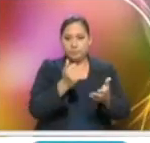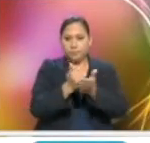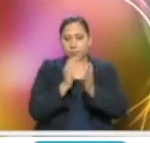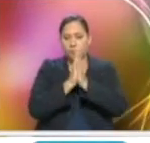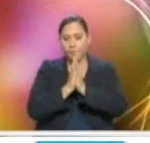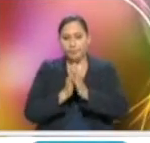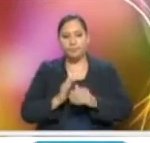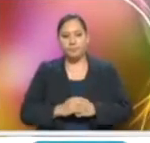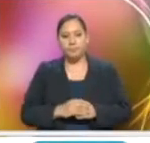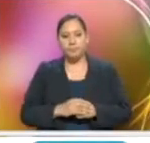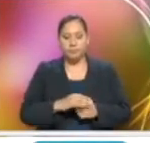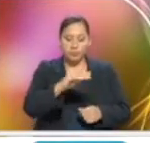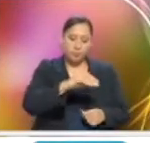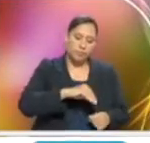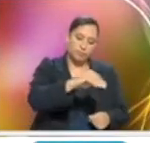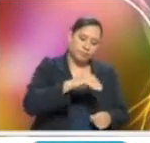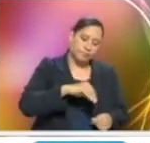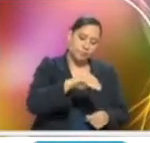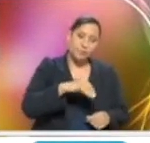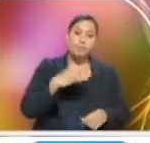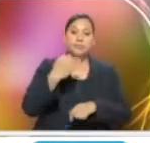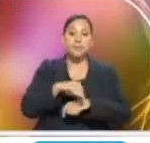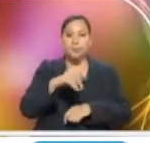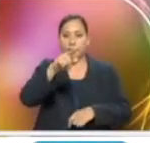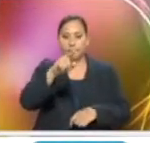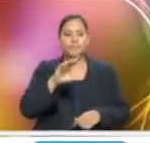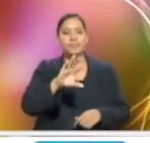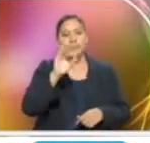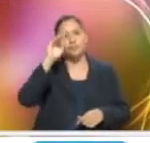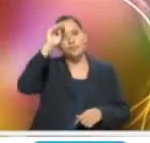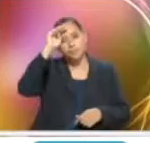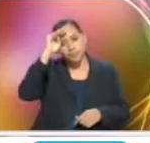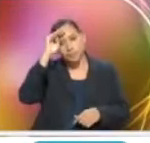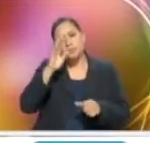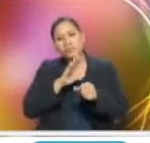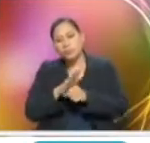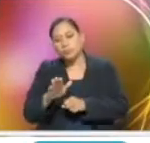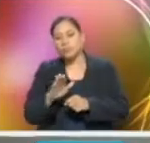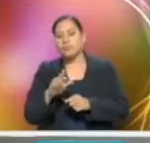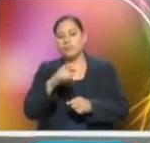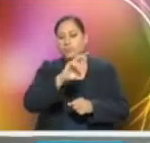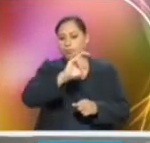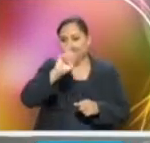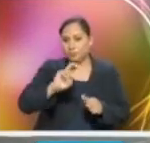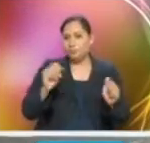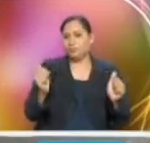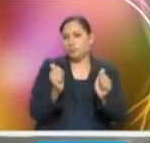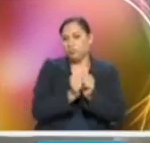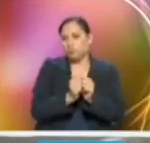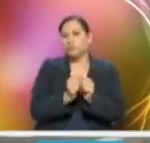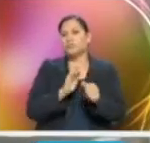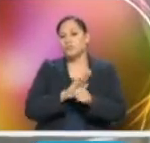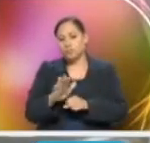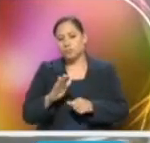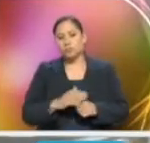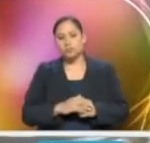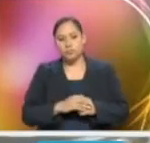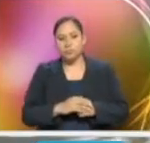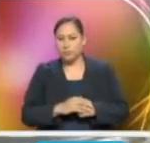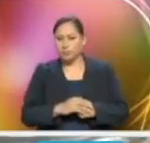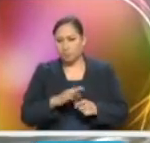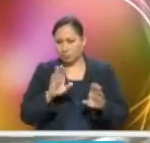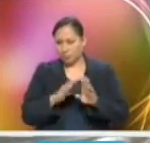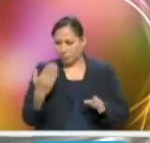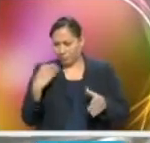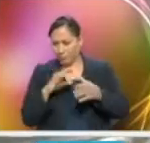señor. Y pues bueno, mientras vayan escogiendo pues qué es lo que van a ponerle a la pizza, ¿no? Cada quien puede Como ir lo poniendo lo que ustedes comentábamos,